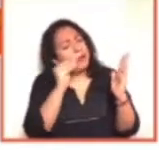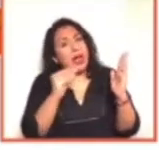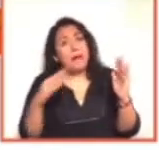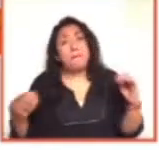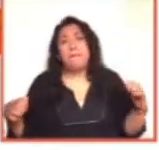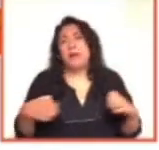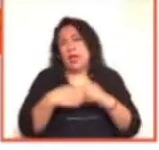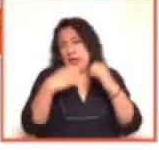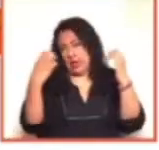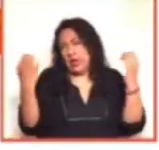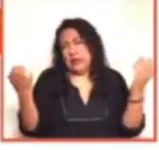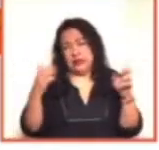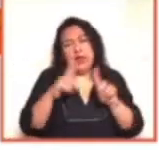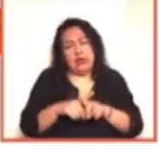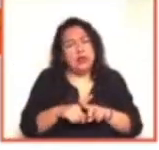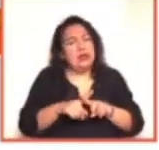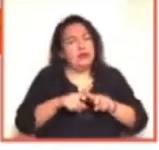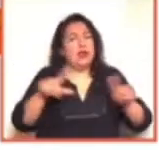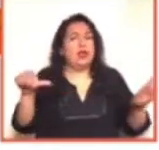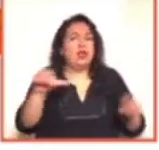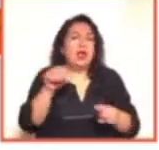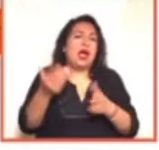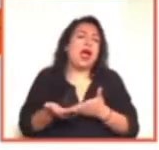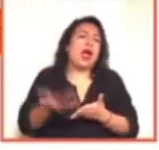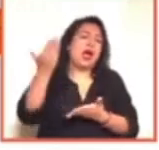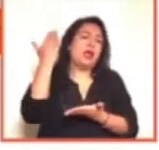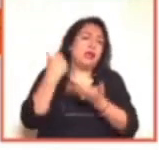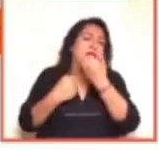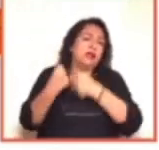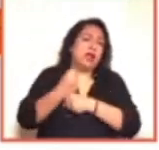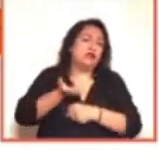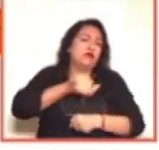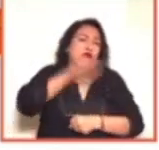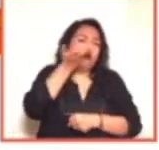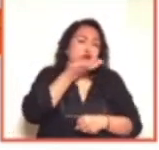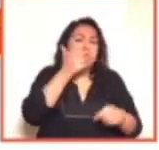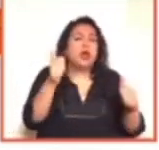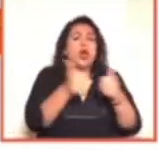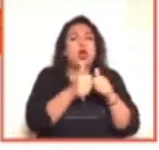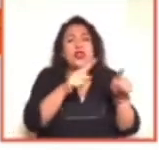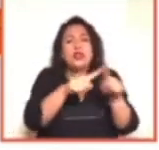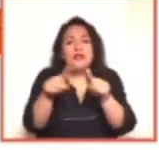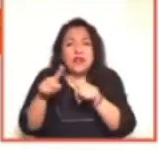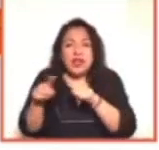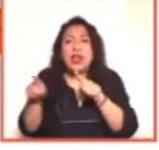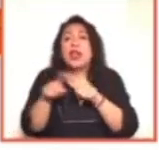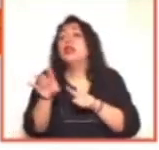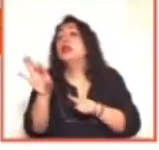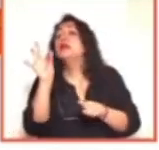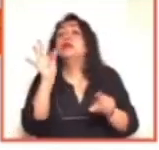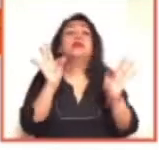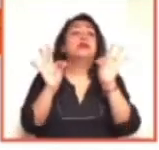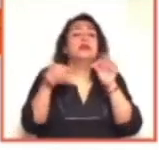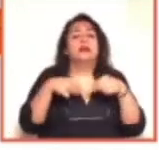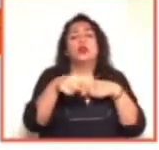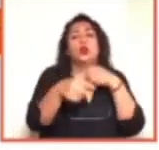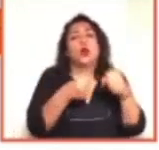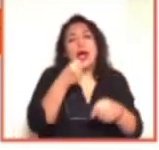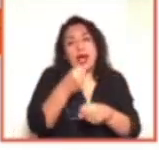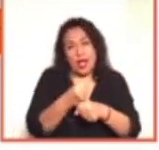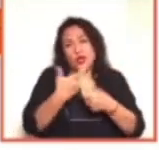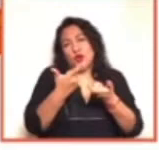emergencia distinta a como la practicábamos con las distintas audiciones que hacíamos a lo largo del año con todas las